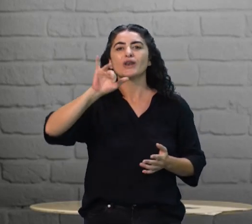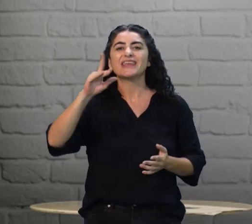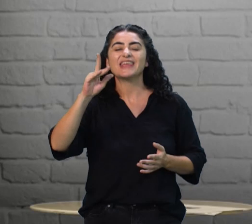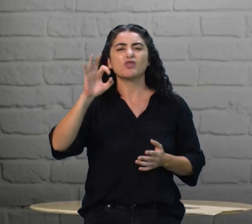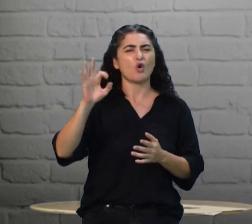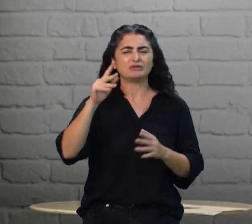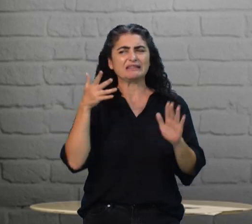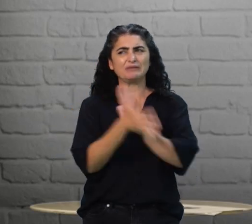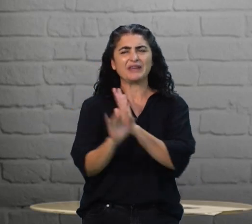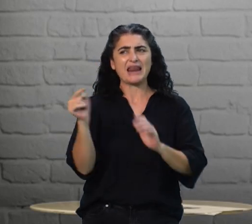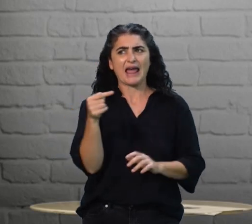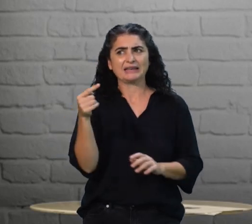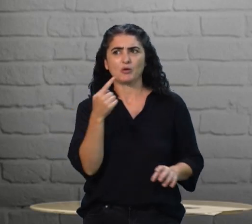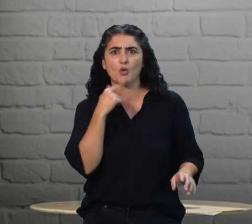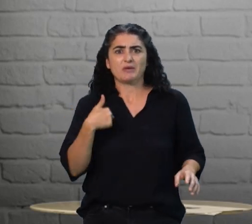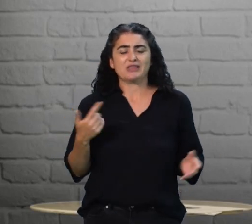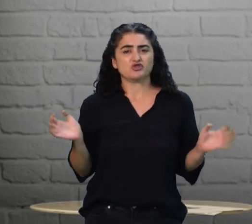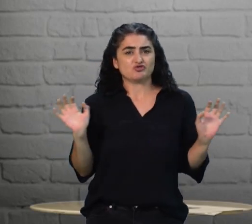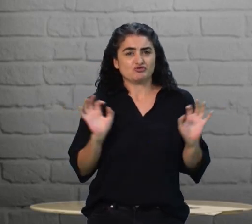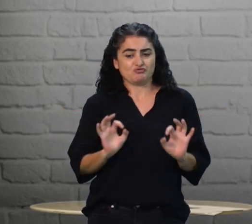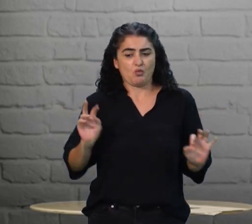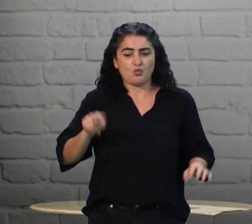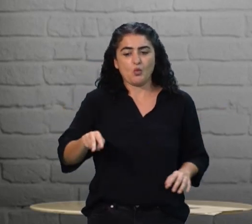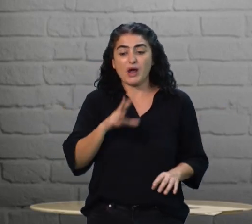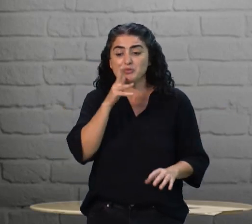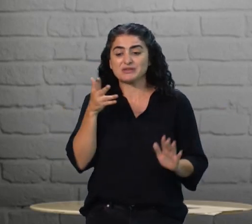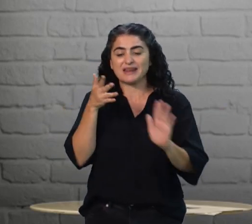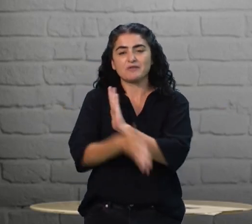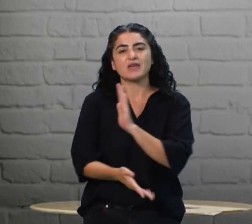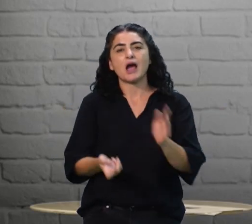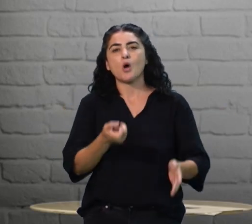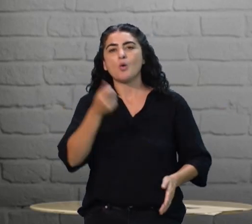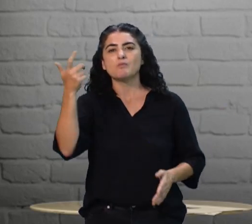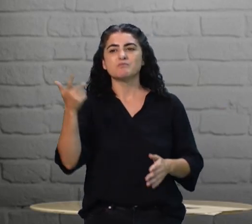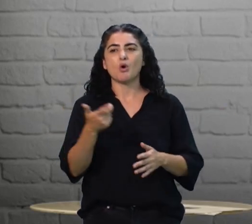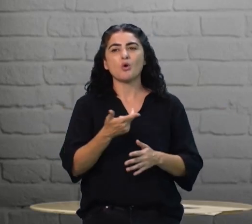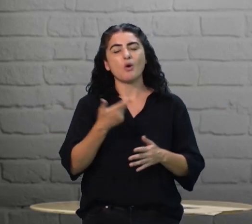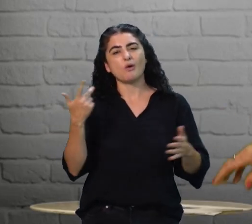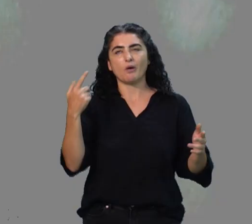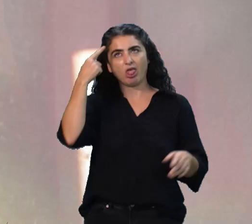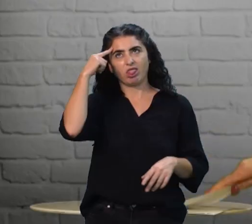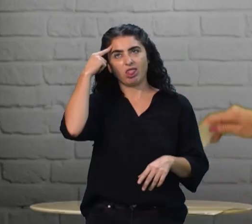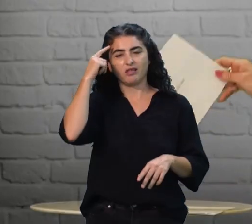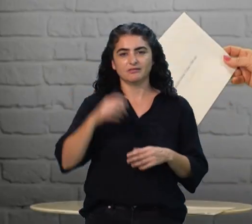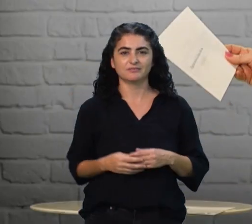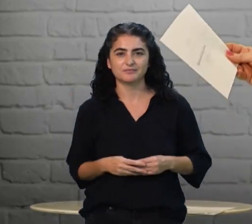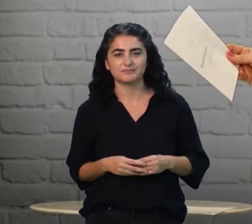dijeran floridos porque quiere decir que eres un poco poco ababol un poco para allá